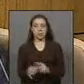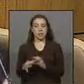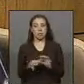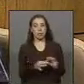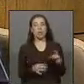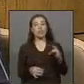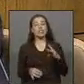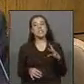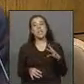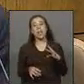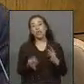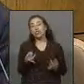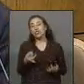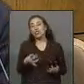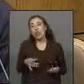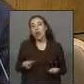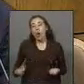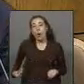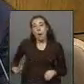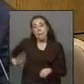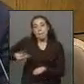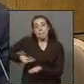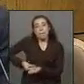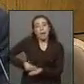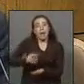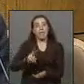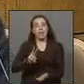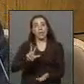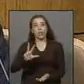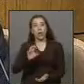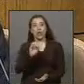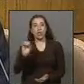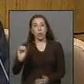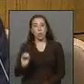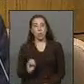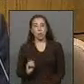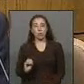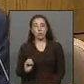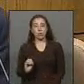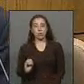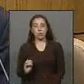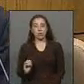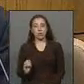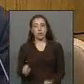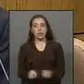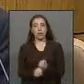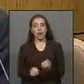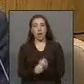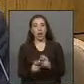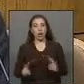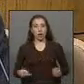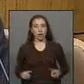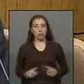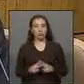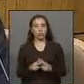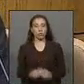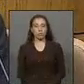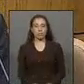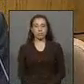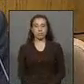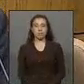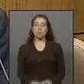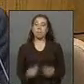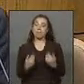Chile solamente va a aportar el 28% de su construcción. Yo espero